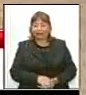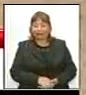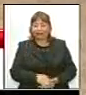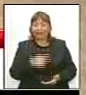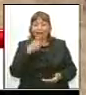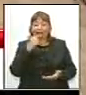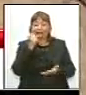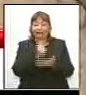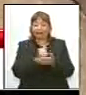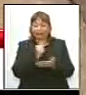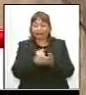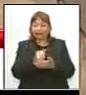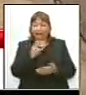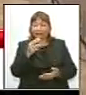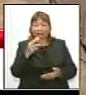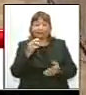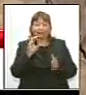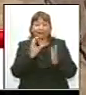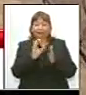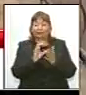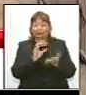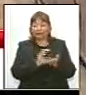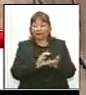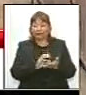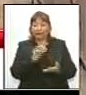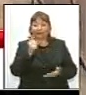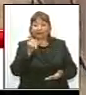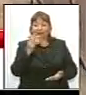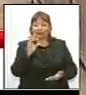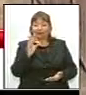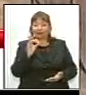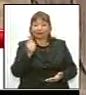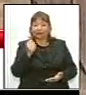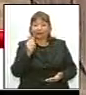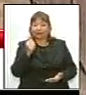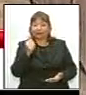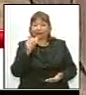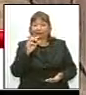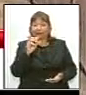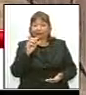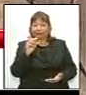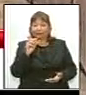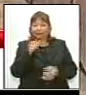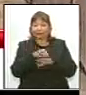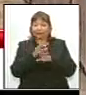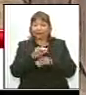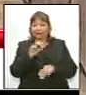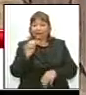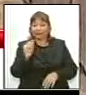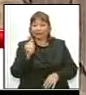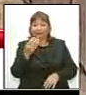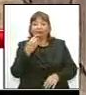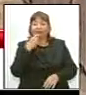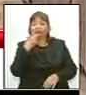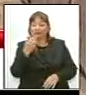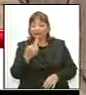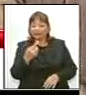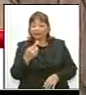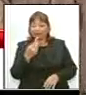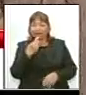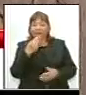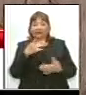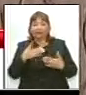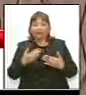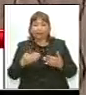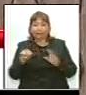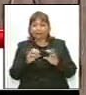del sentencia del Tribunal Constitucional del 10 de julio del 2018, yo no encuentro en qué parte dice lo que usted ha dicho que esto se puede